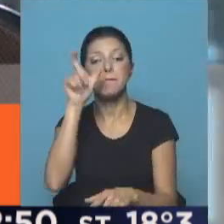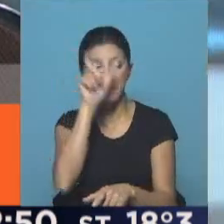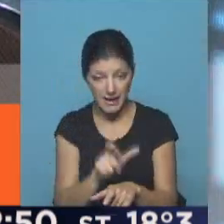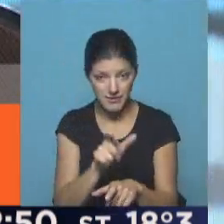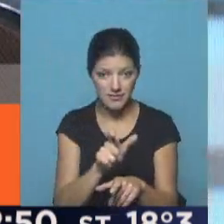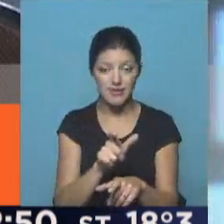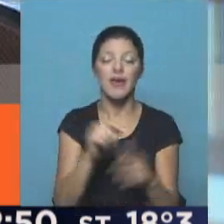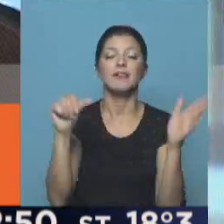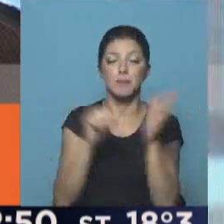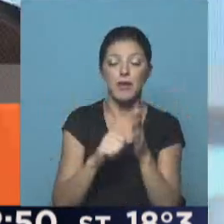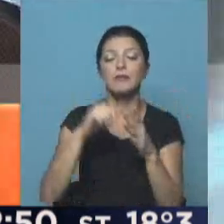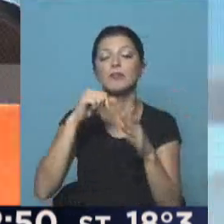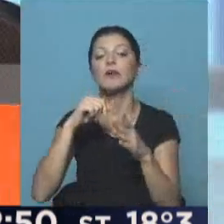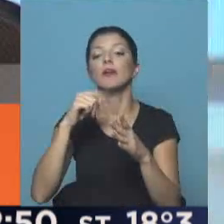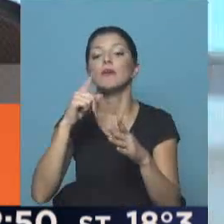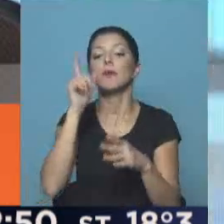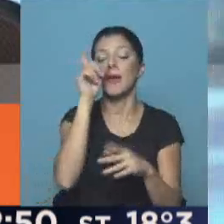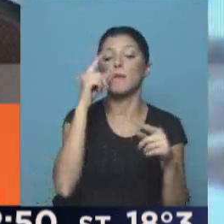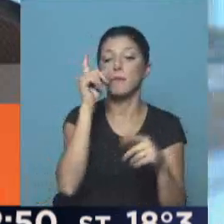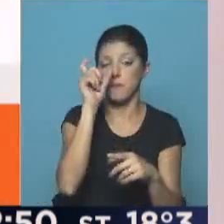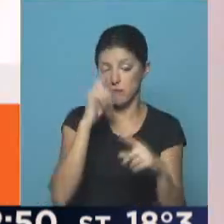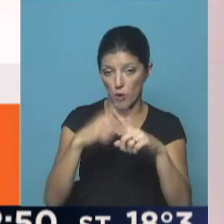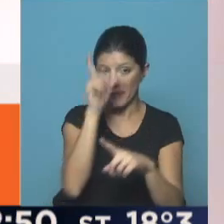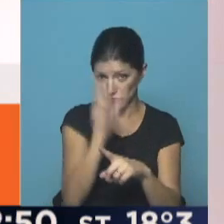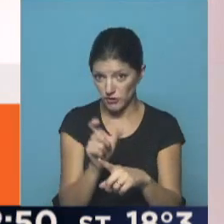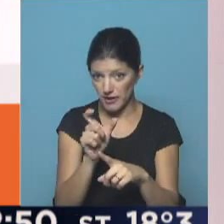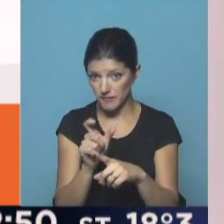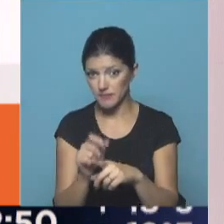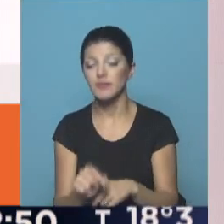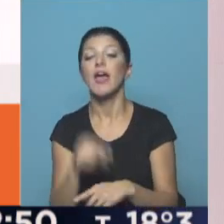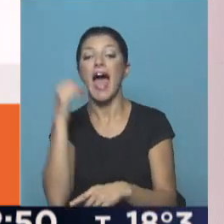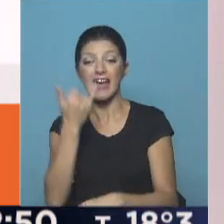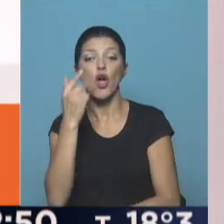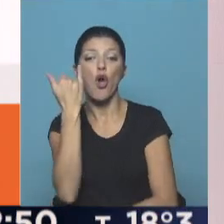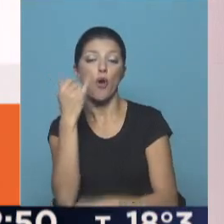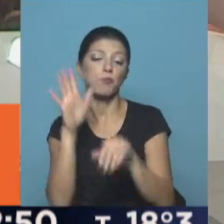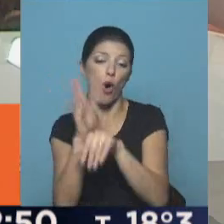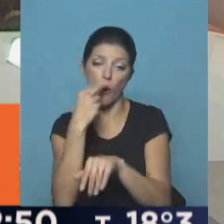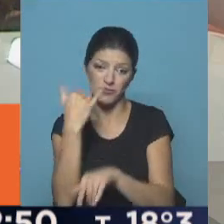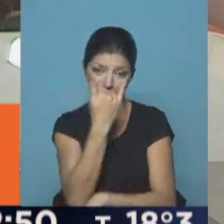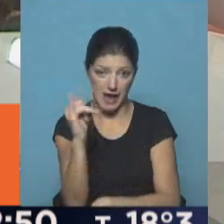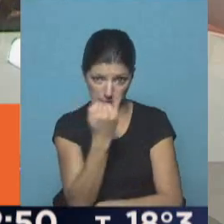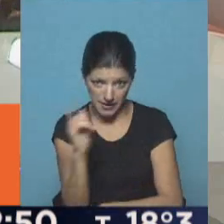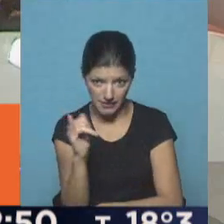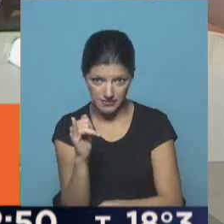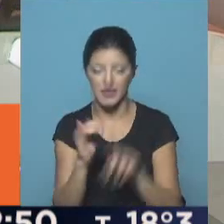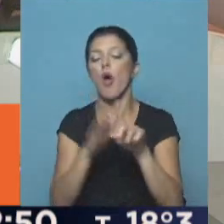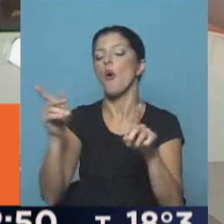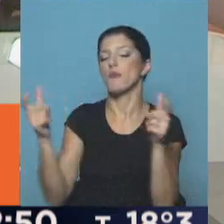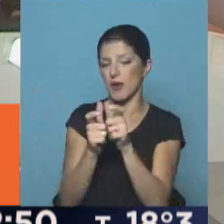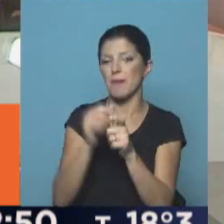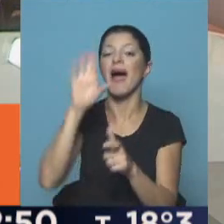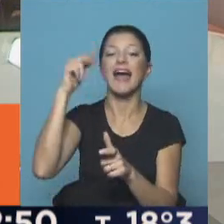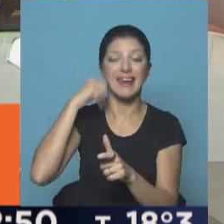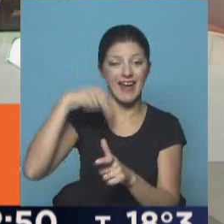en el mundo. Tiene 11, una cámara cada 11 habitantes. El Gran Hermano proviene justamente del